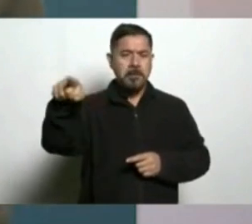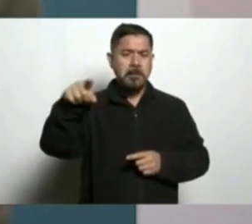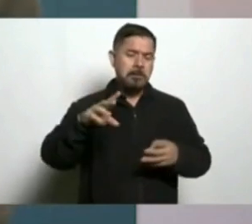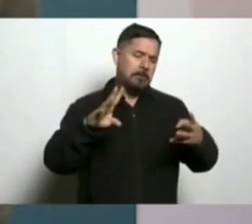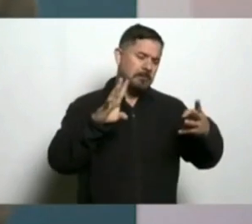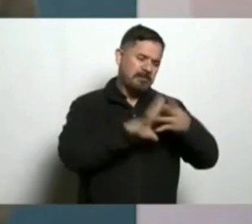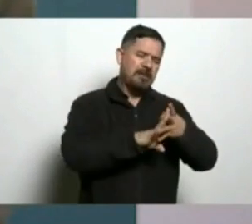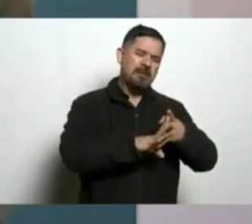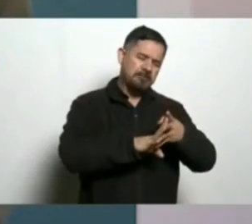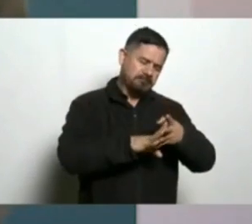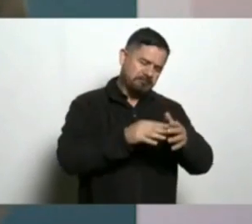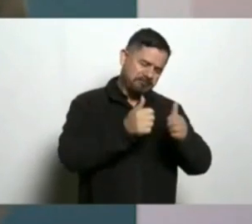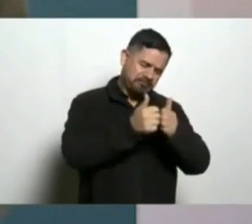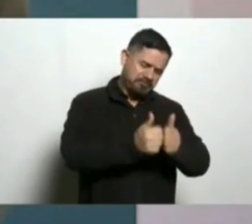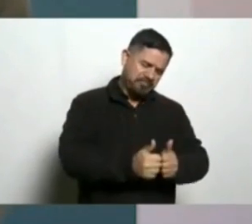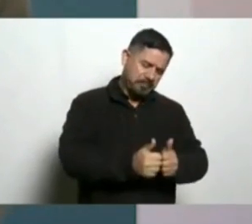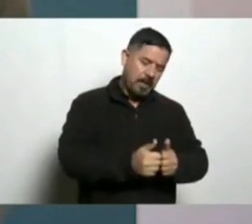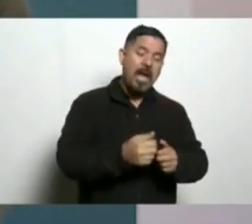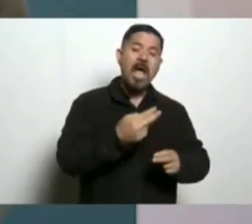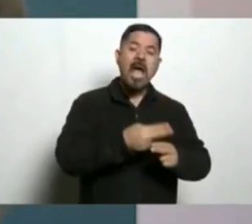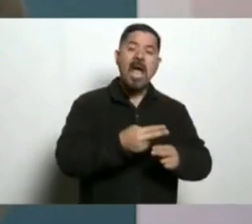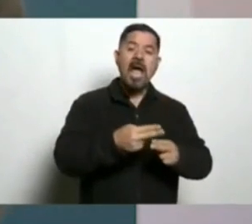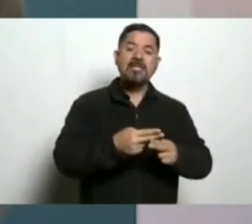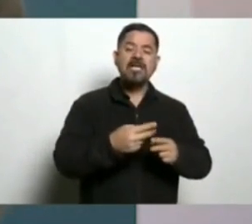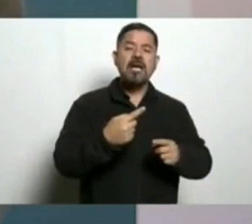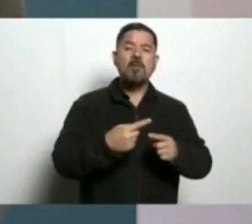el movimiento maderista.